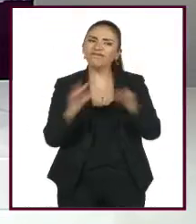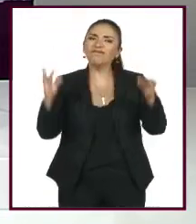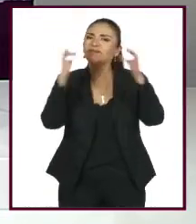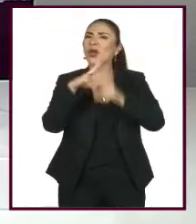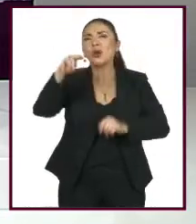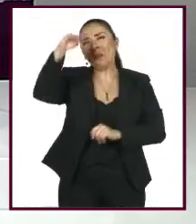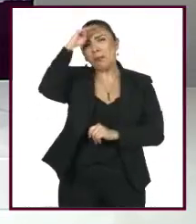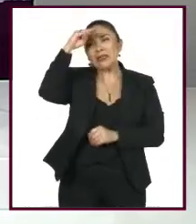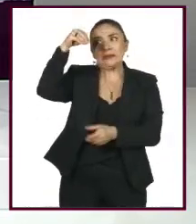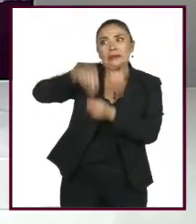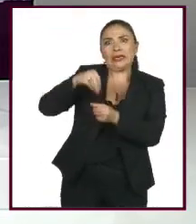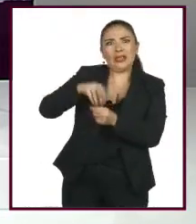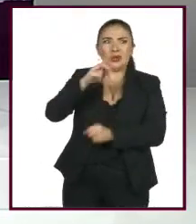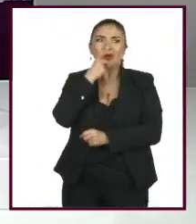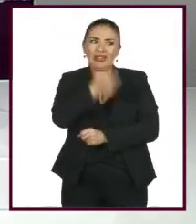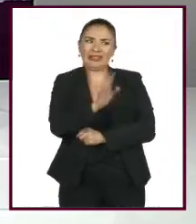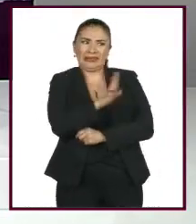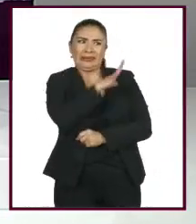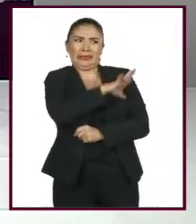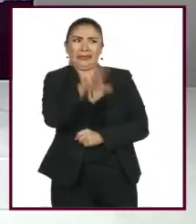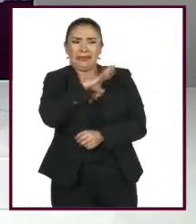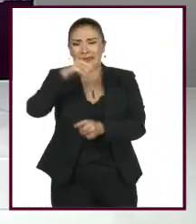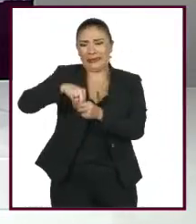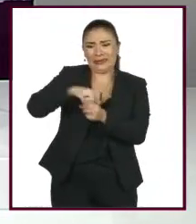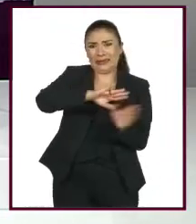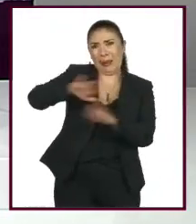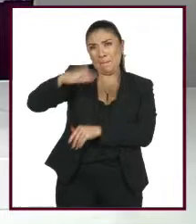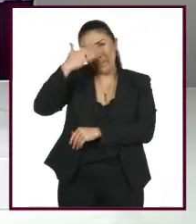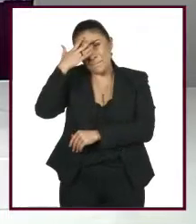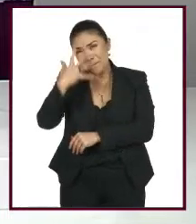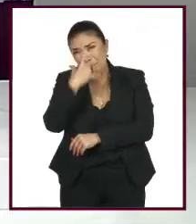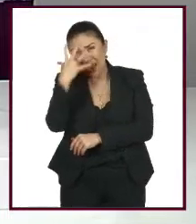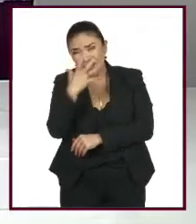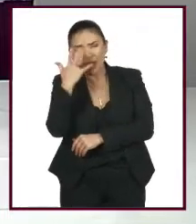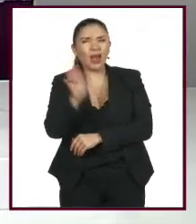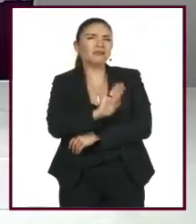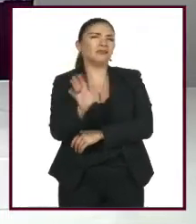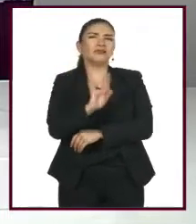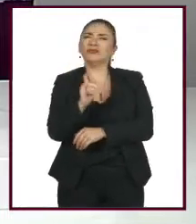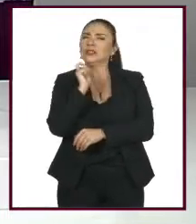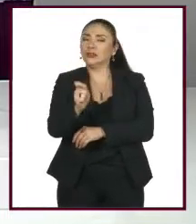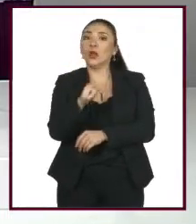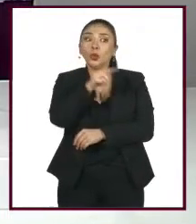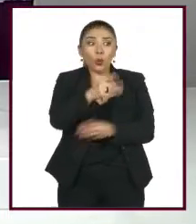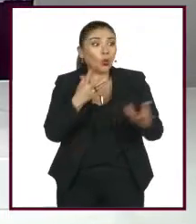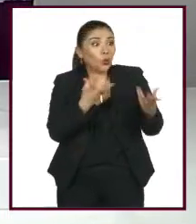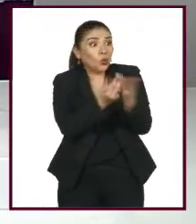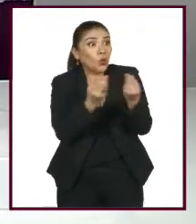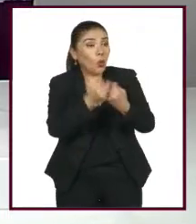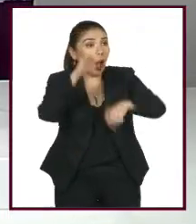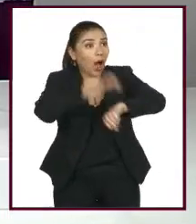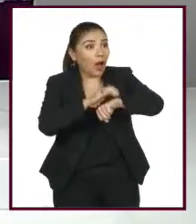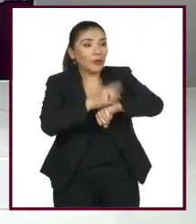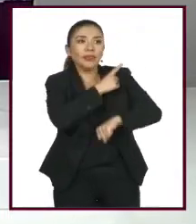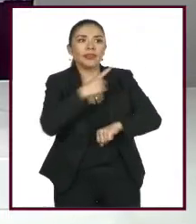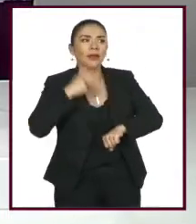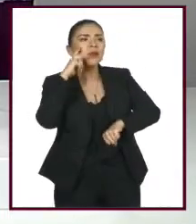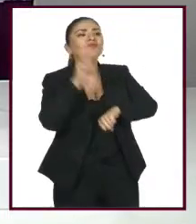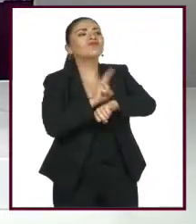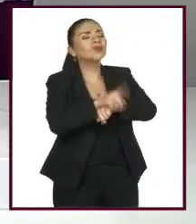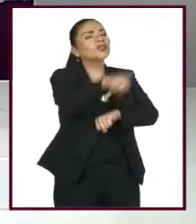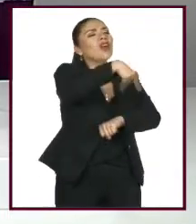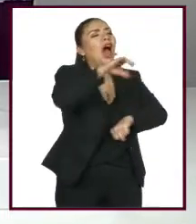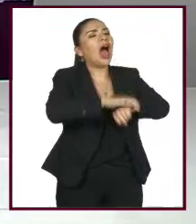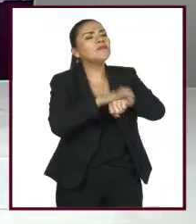no estigmatizarlo, no ocultarlo, y decían por ahí, el que con lobos se anda, a aullar se enseña. Entonces hay que estar muy atentos con quienes se